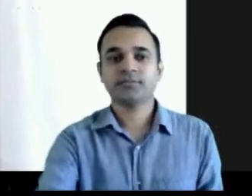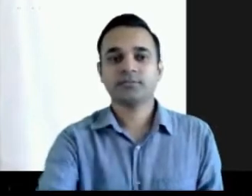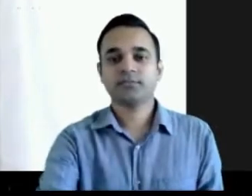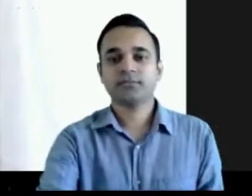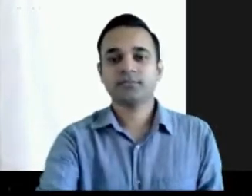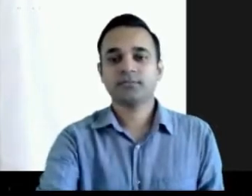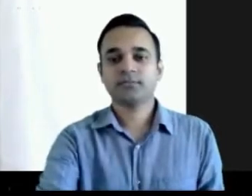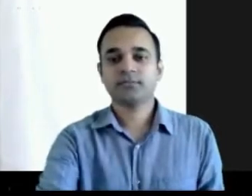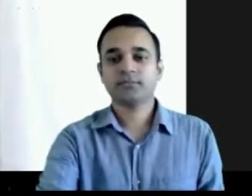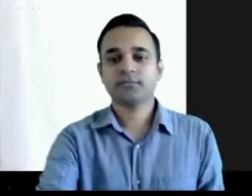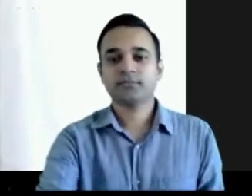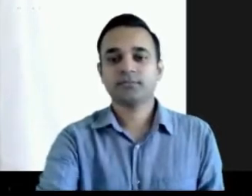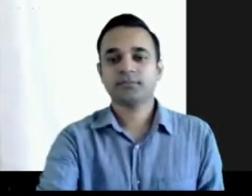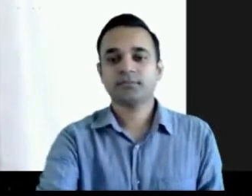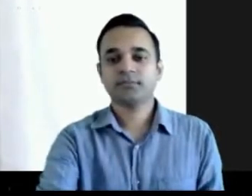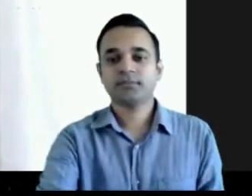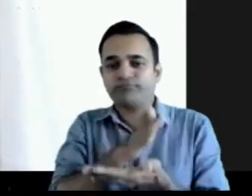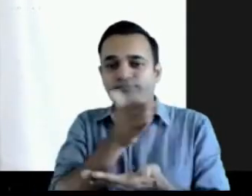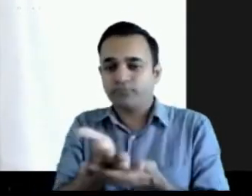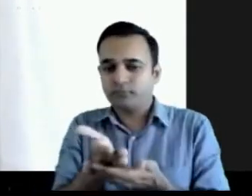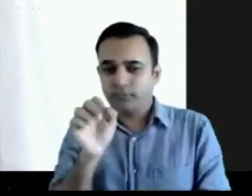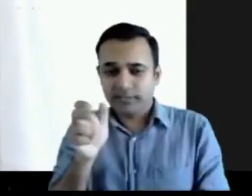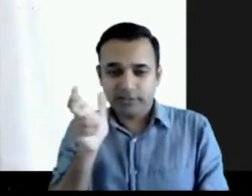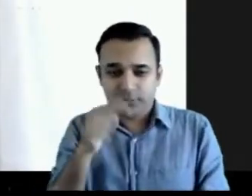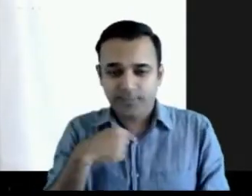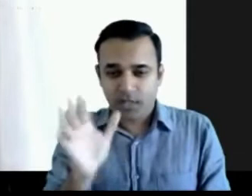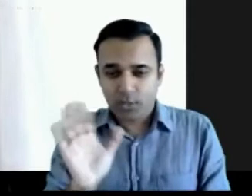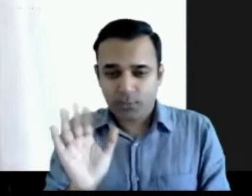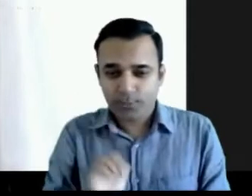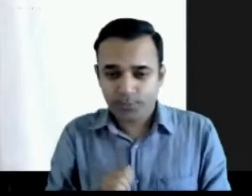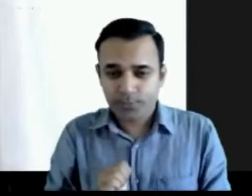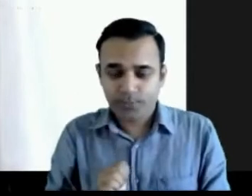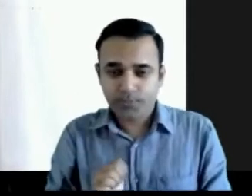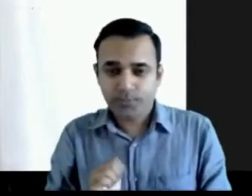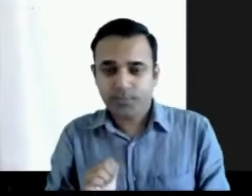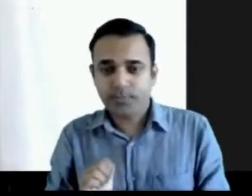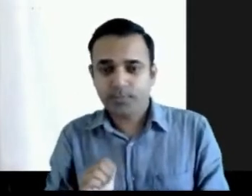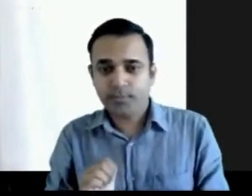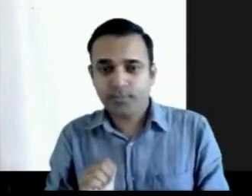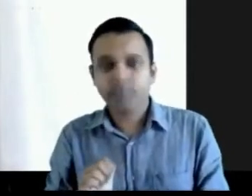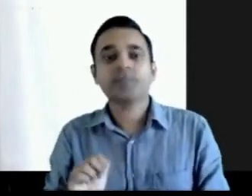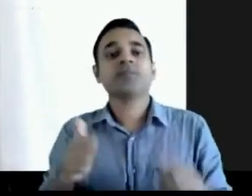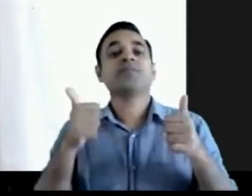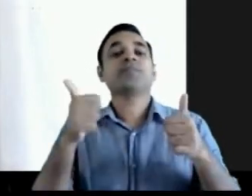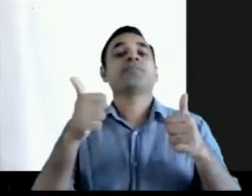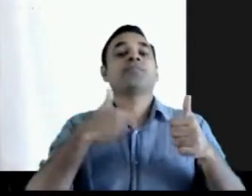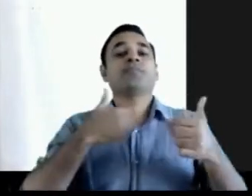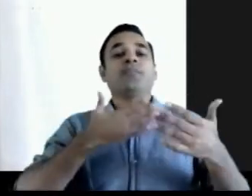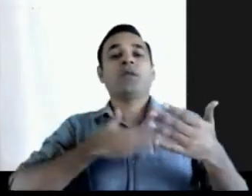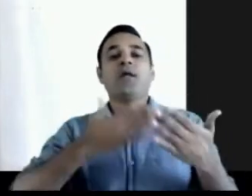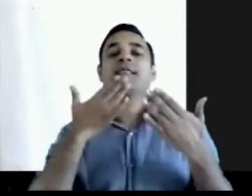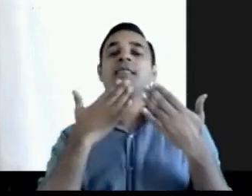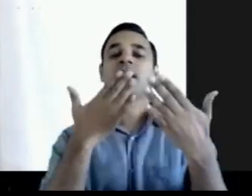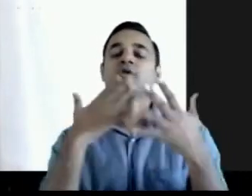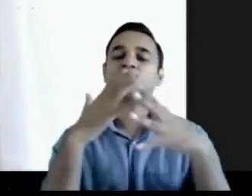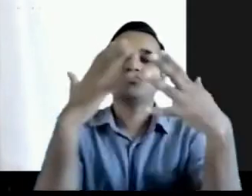agradecimientos a la coordinación y a la invitación del gobierno de jamaica y así a la oficina de las naciones unidas para la